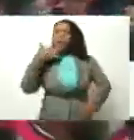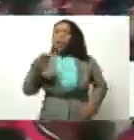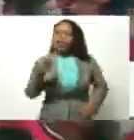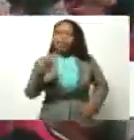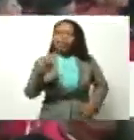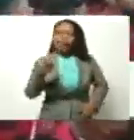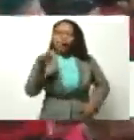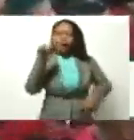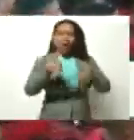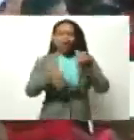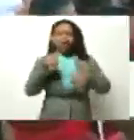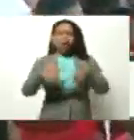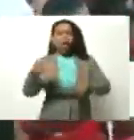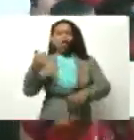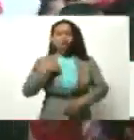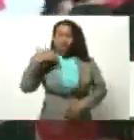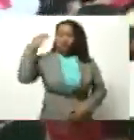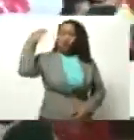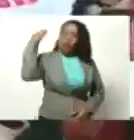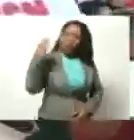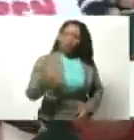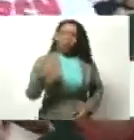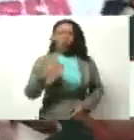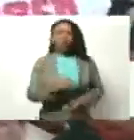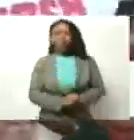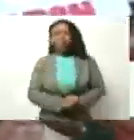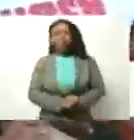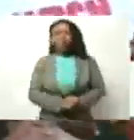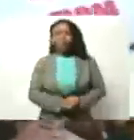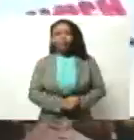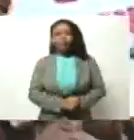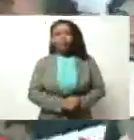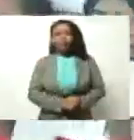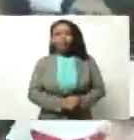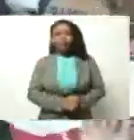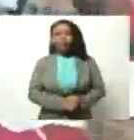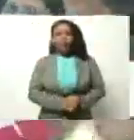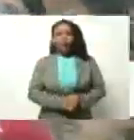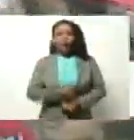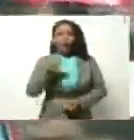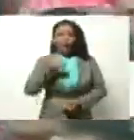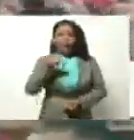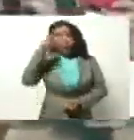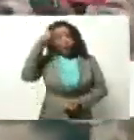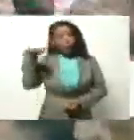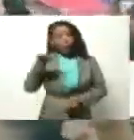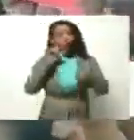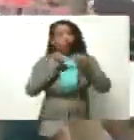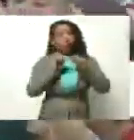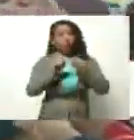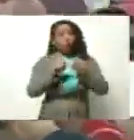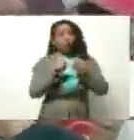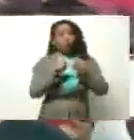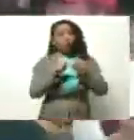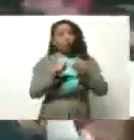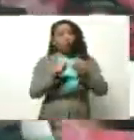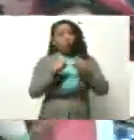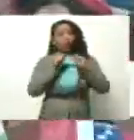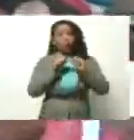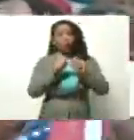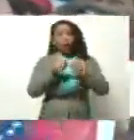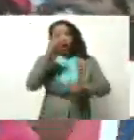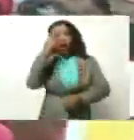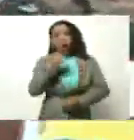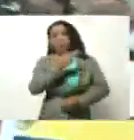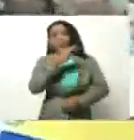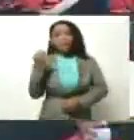elecciones yo estoy seguro que este pueblo seguirá seguirá con el